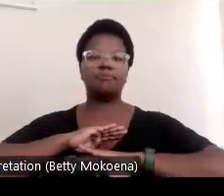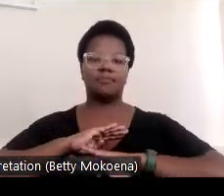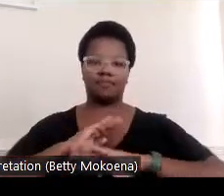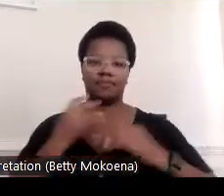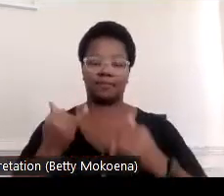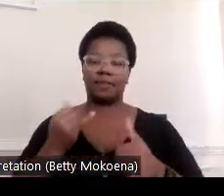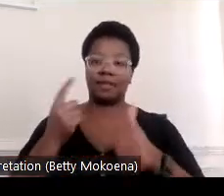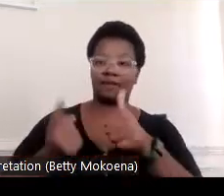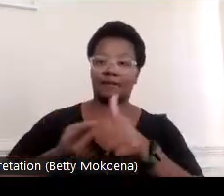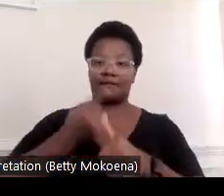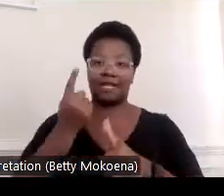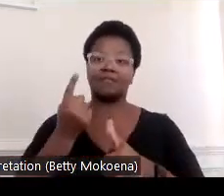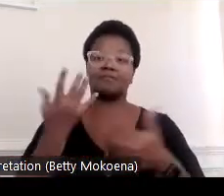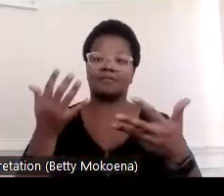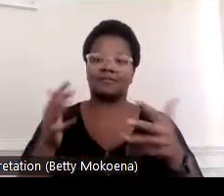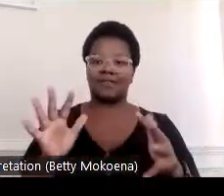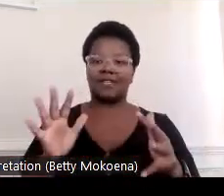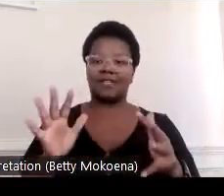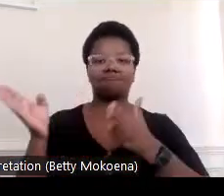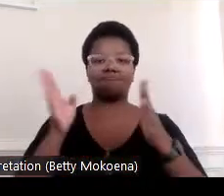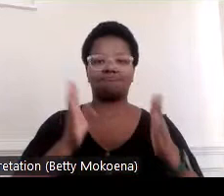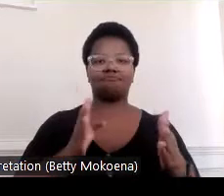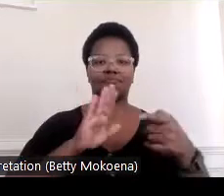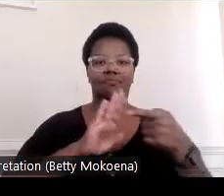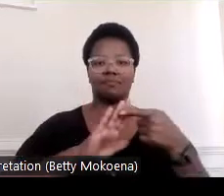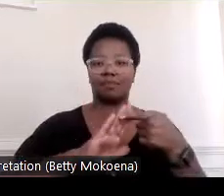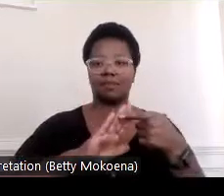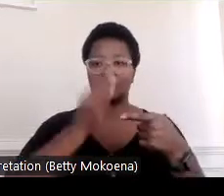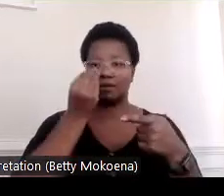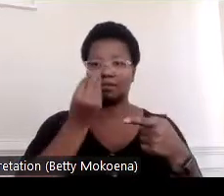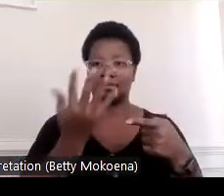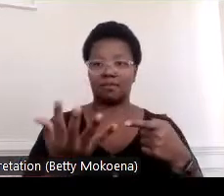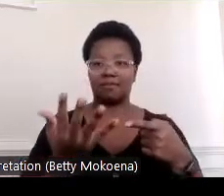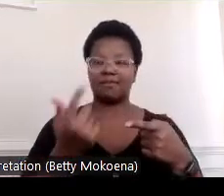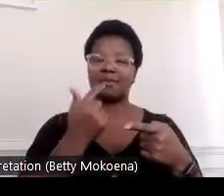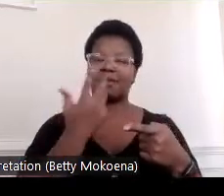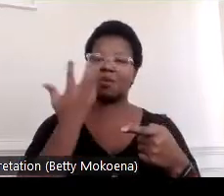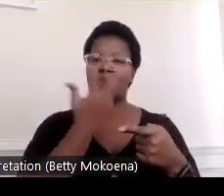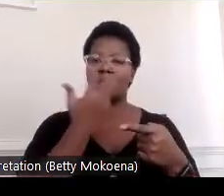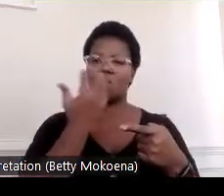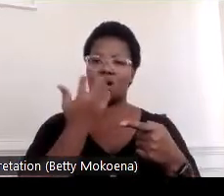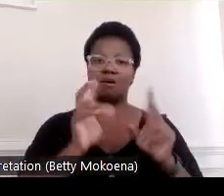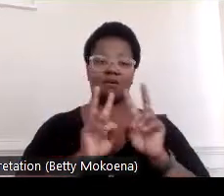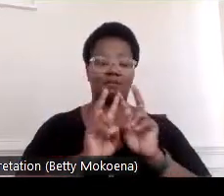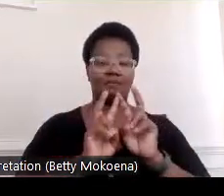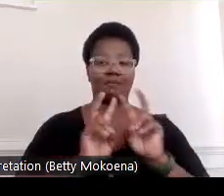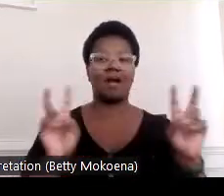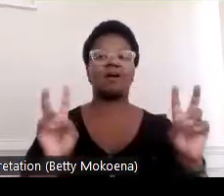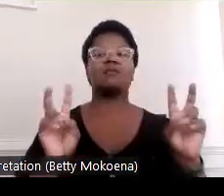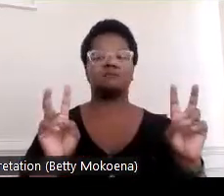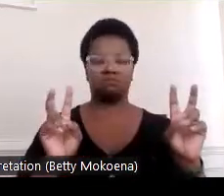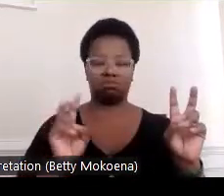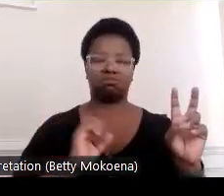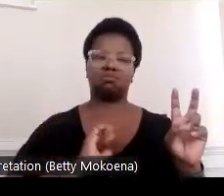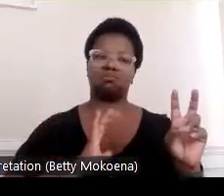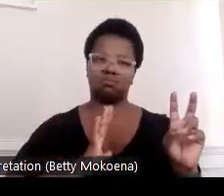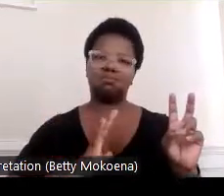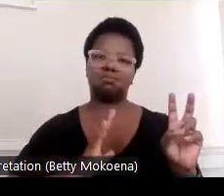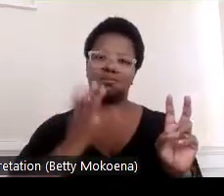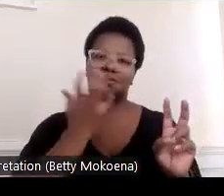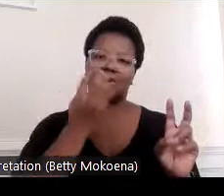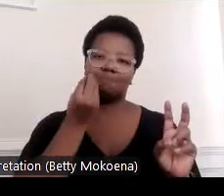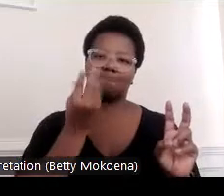la conclusión primero tendremos algunas presentaciones me gustaría decir que tenemos un grupo muy muy